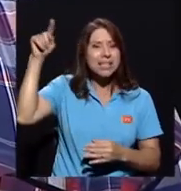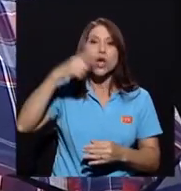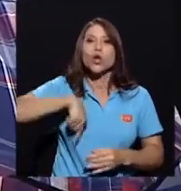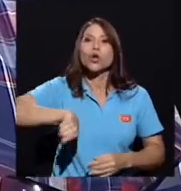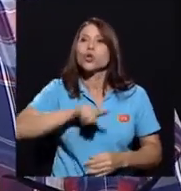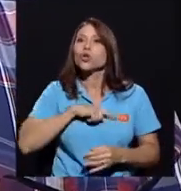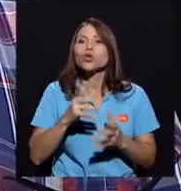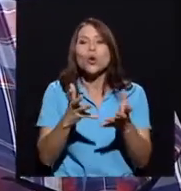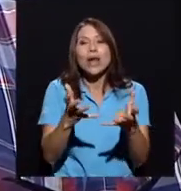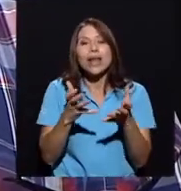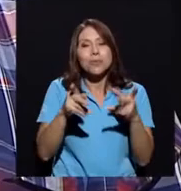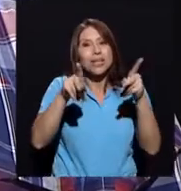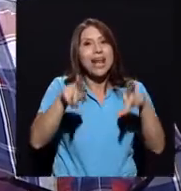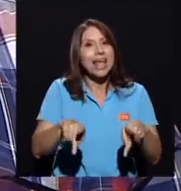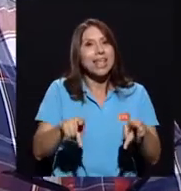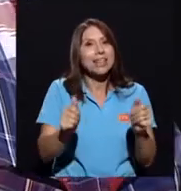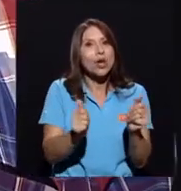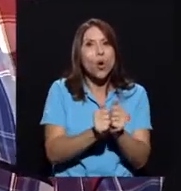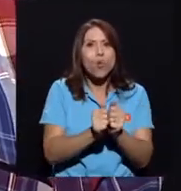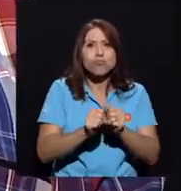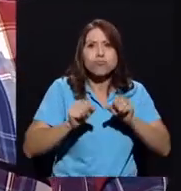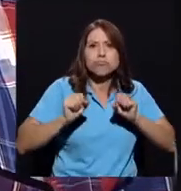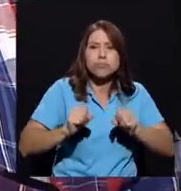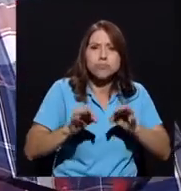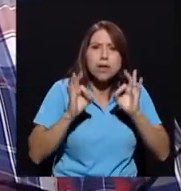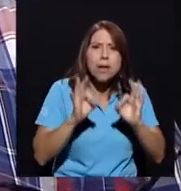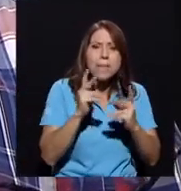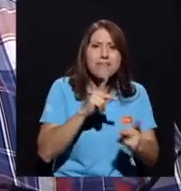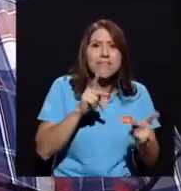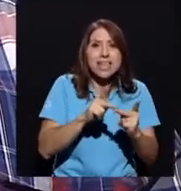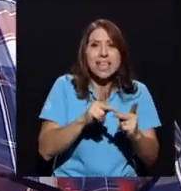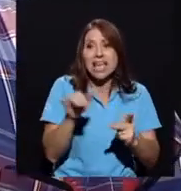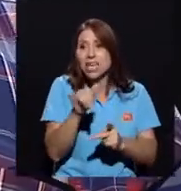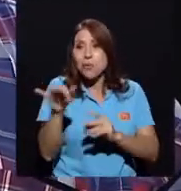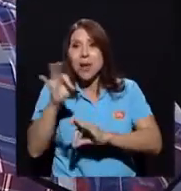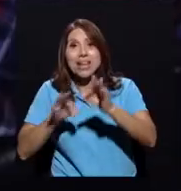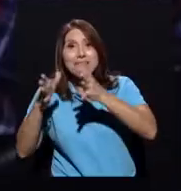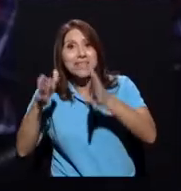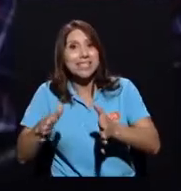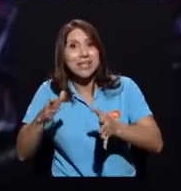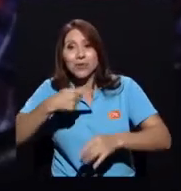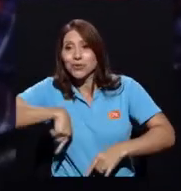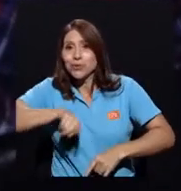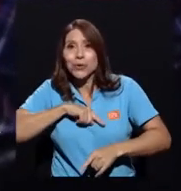competencia perfecta igual que los físicos si nos hicieran vivir en el vacío nos matarían a todos